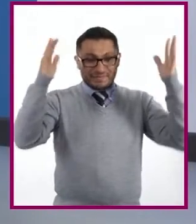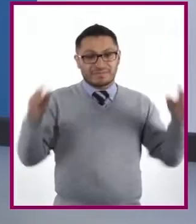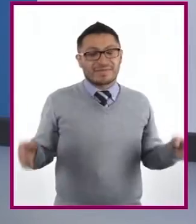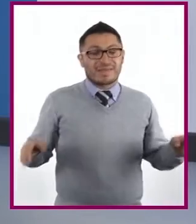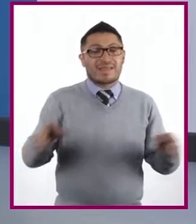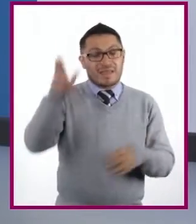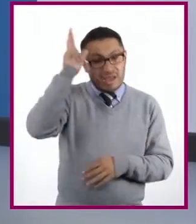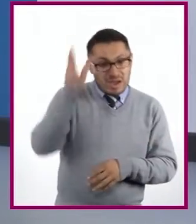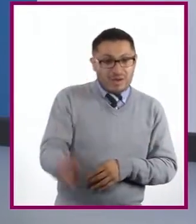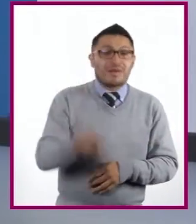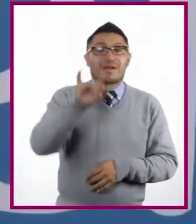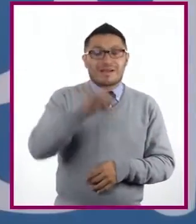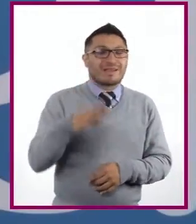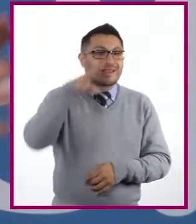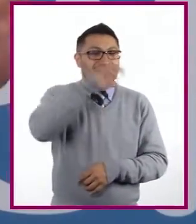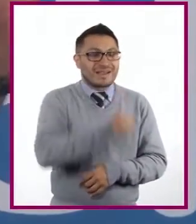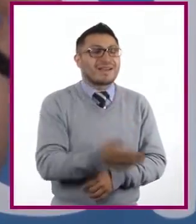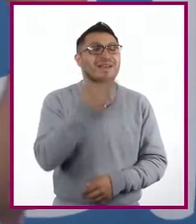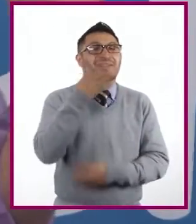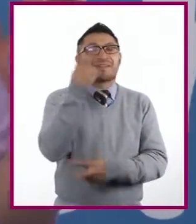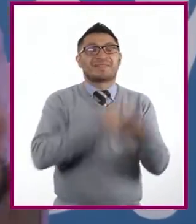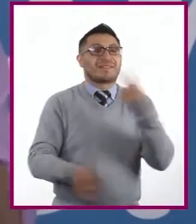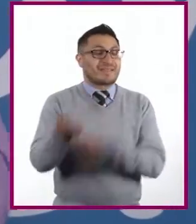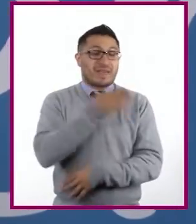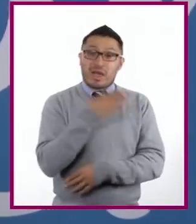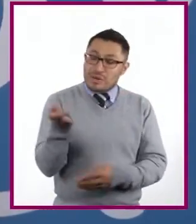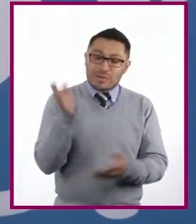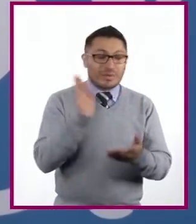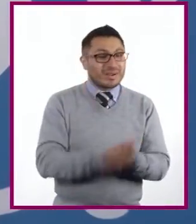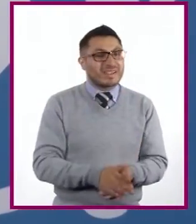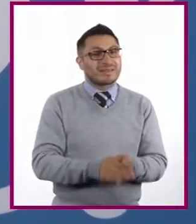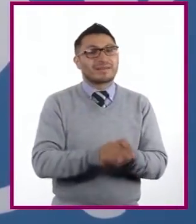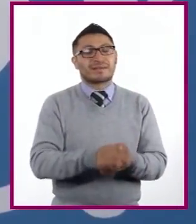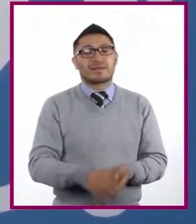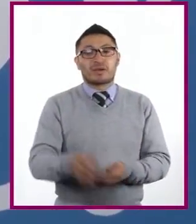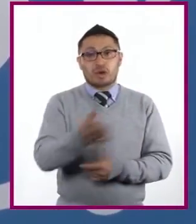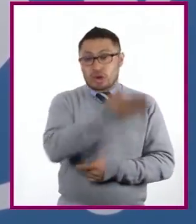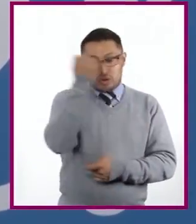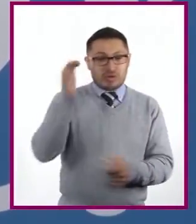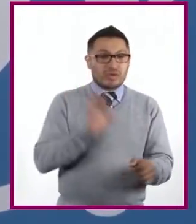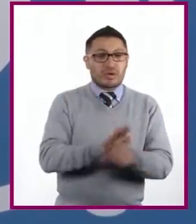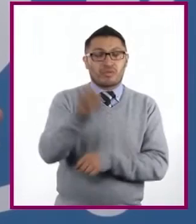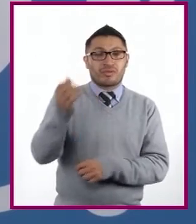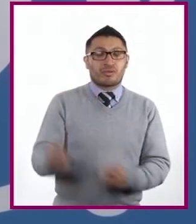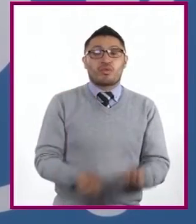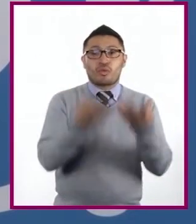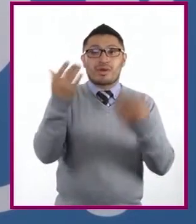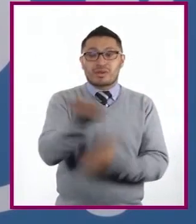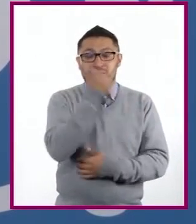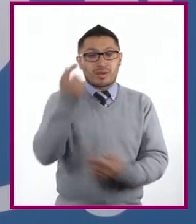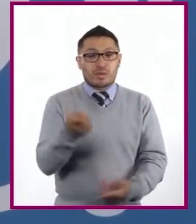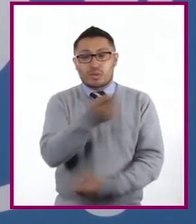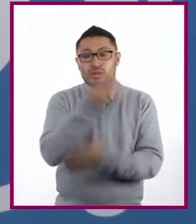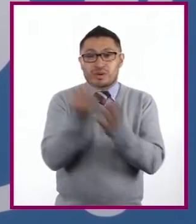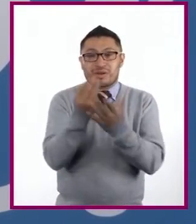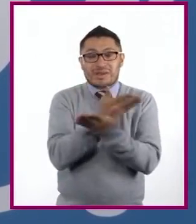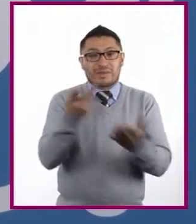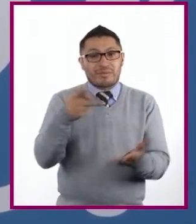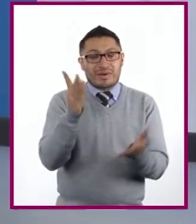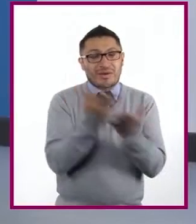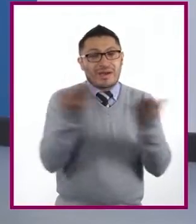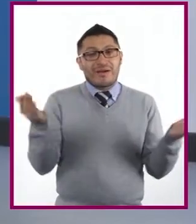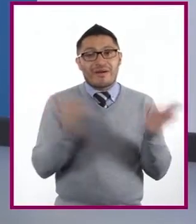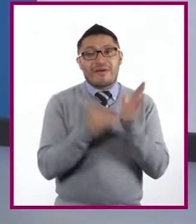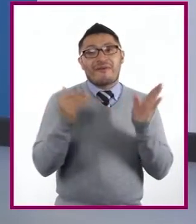Esta sí que es una calurosa bienvenida. Bueno, maestro, no sé ante cuántos estudiantes solía usted dar clase, pero ahora tiene